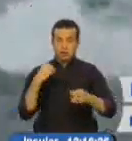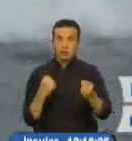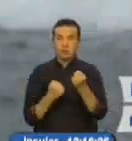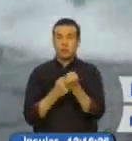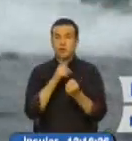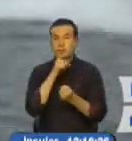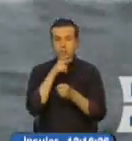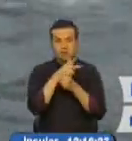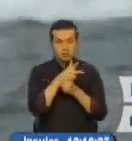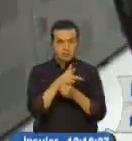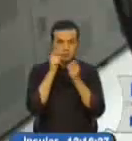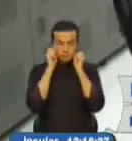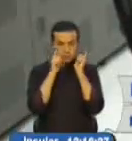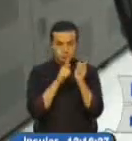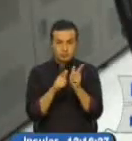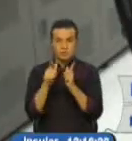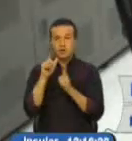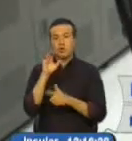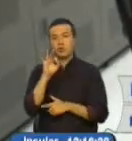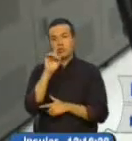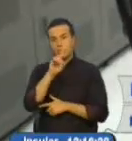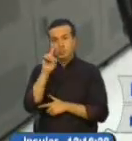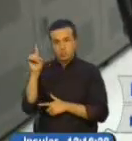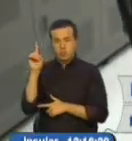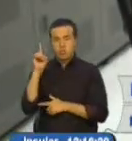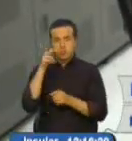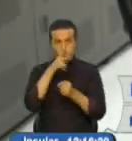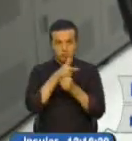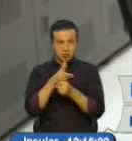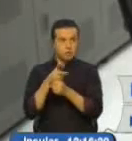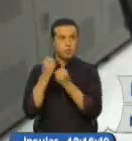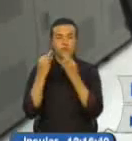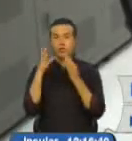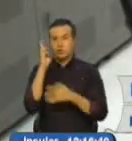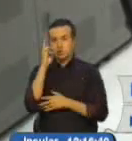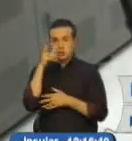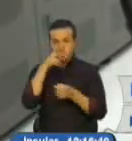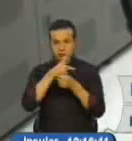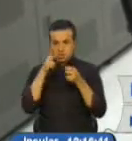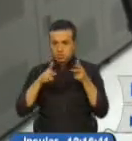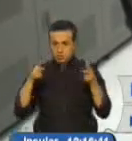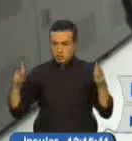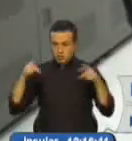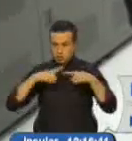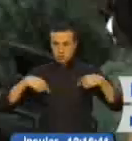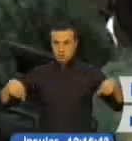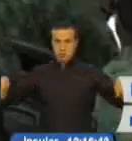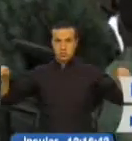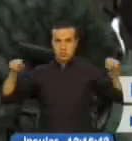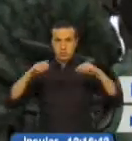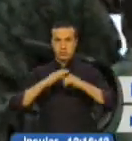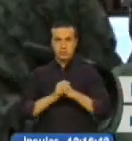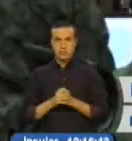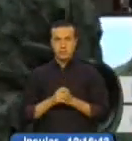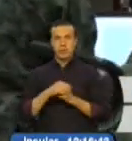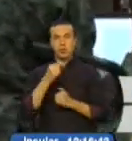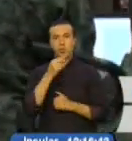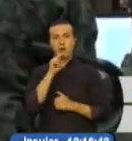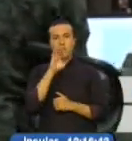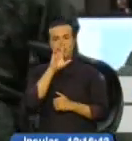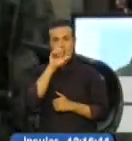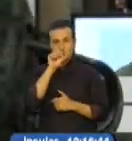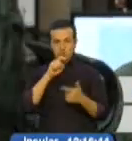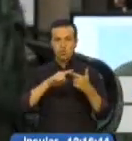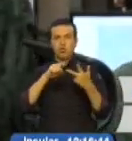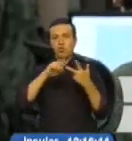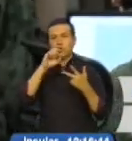de la videovigilancia del EQ911, con 16 cámaras en todo el perfil costanero. En Puerto Gualtaco, en